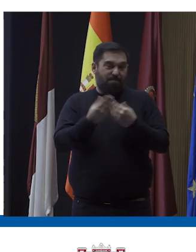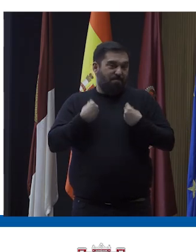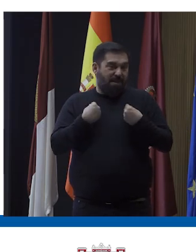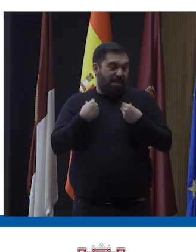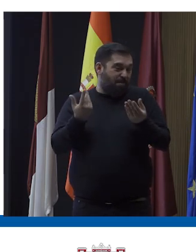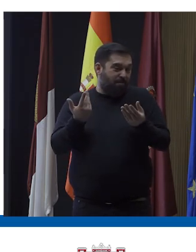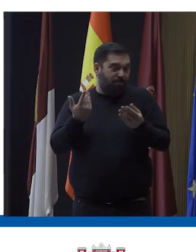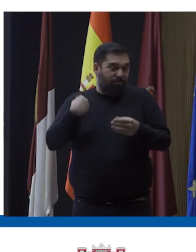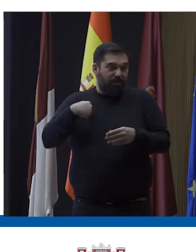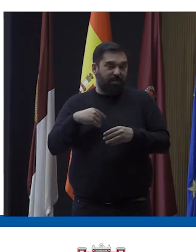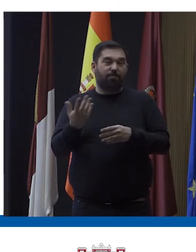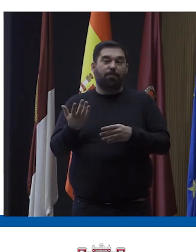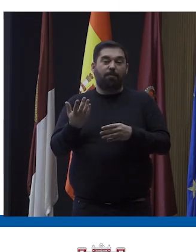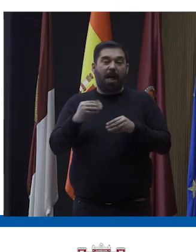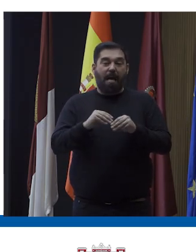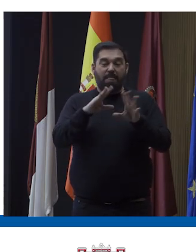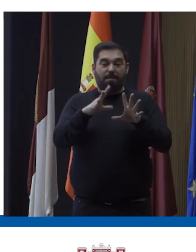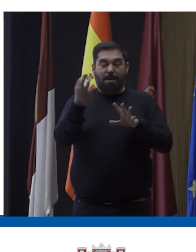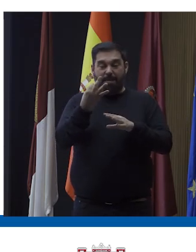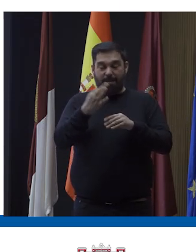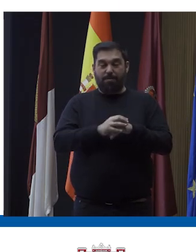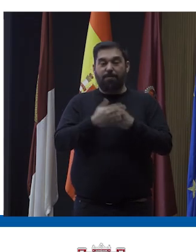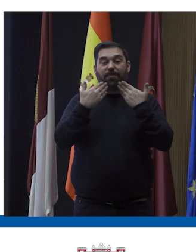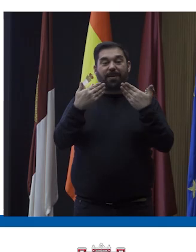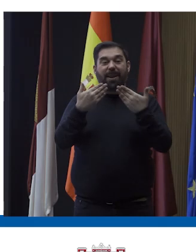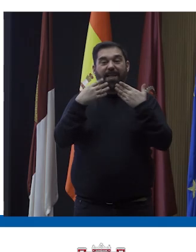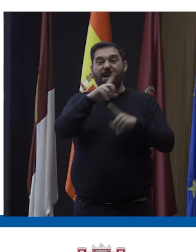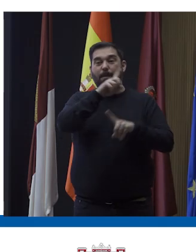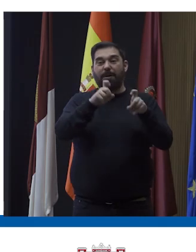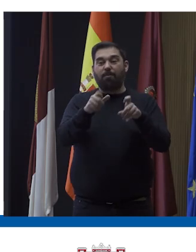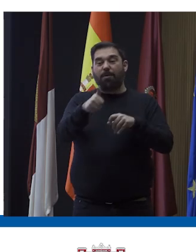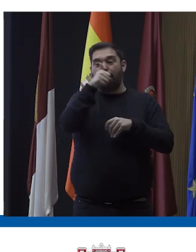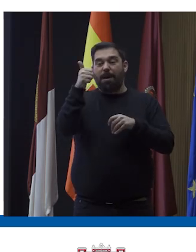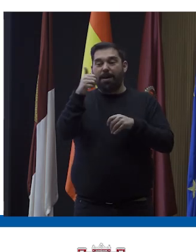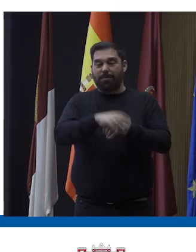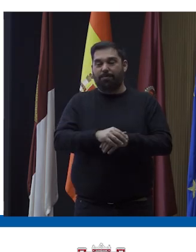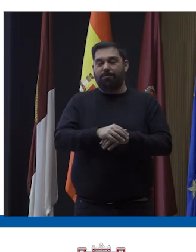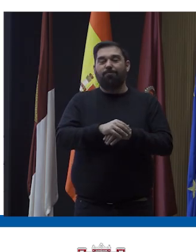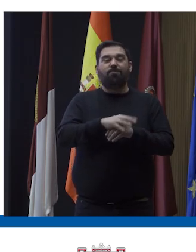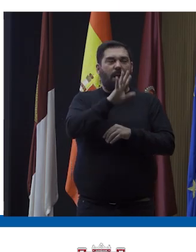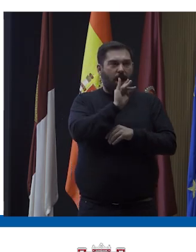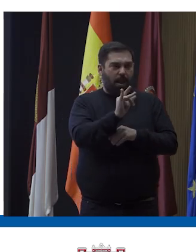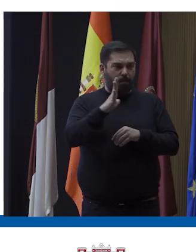más importante muchas veces. Gracias. ¿Hay más preguntas? Ah, sí.